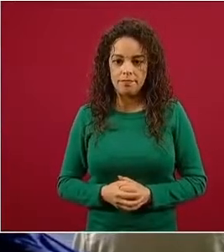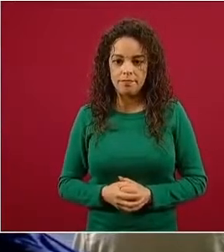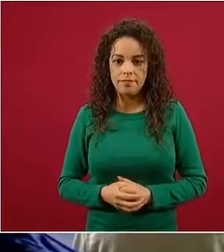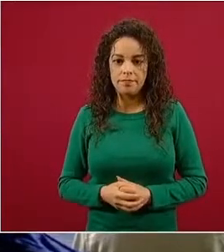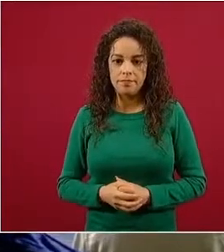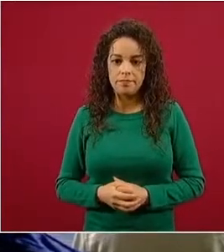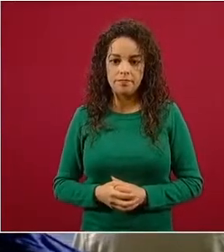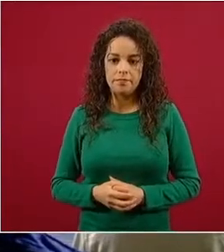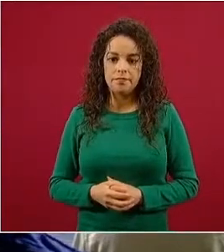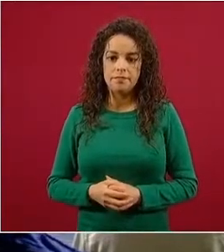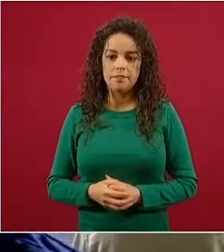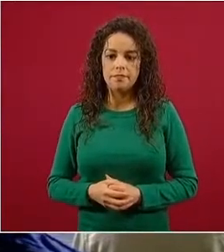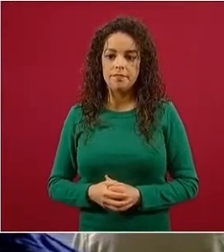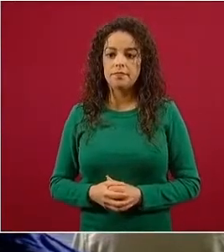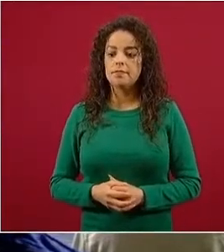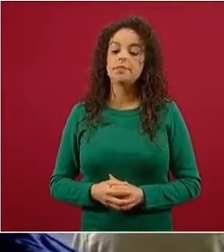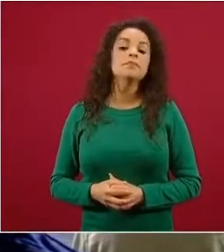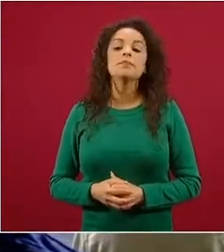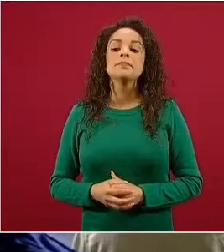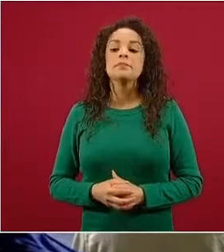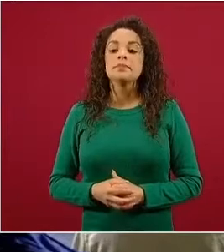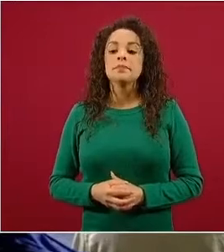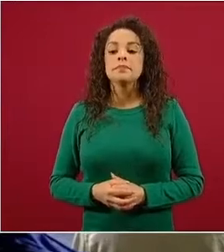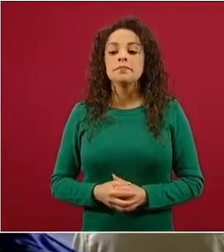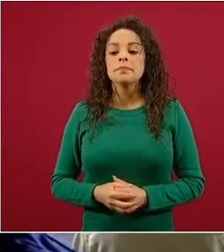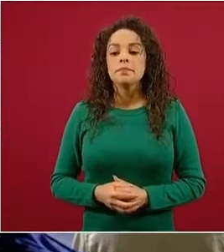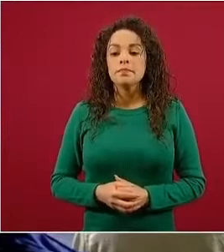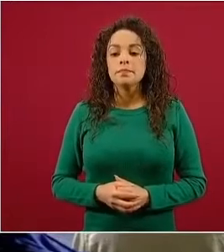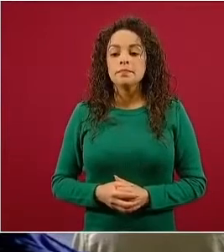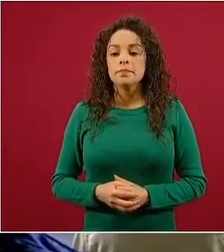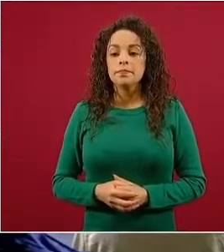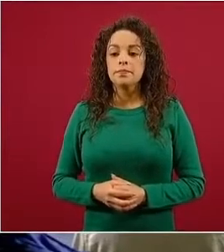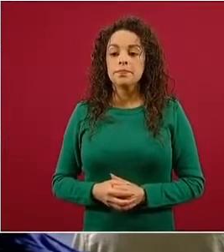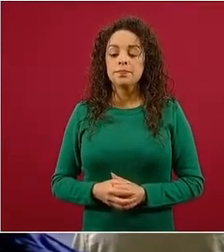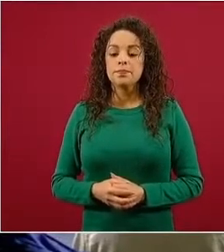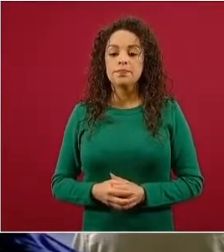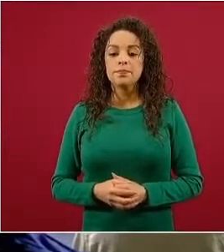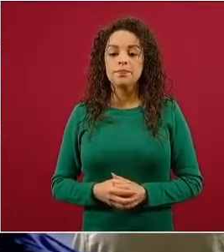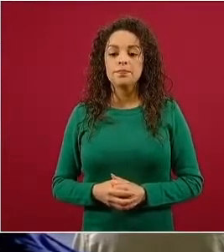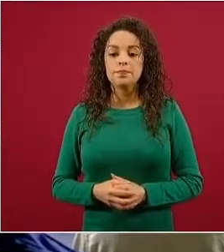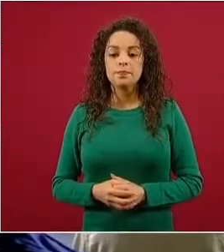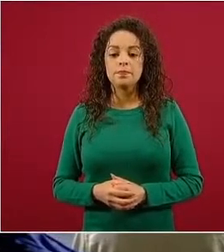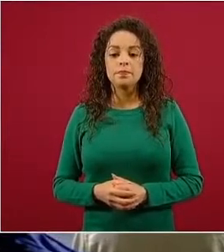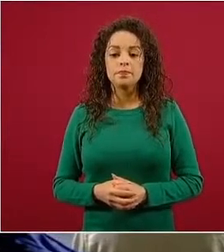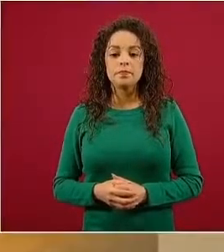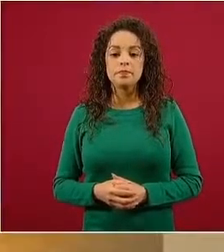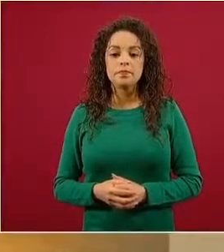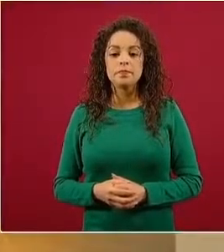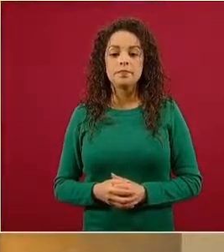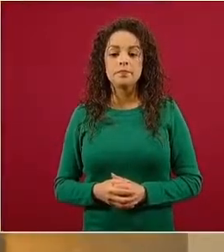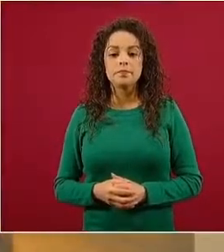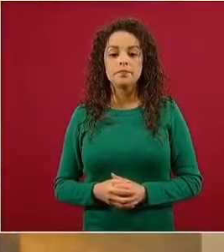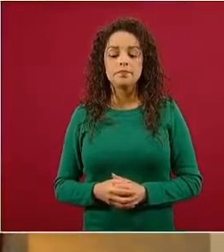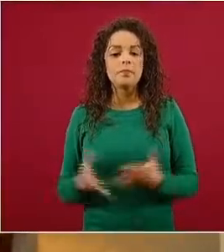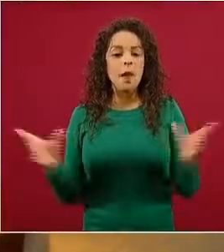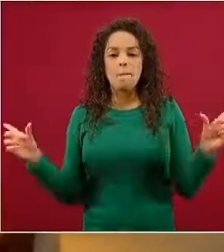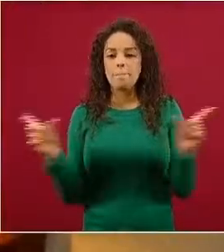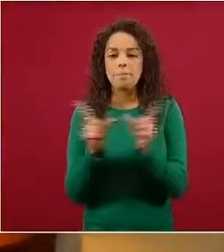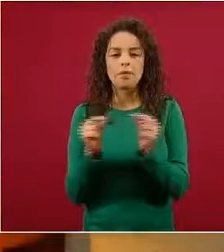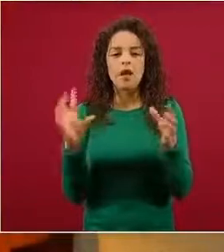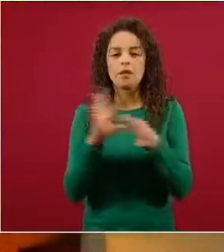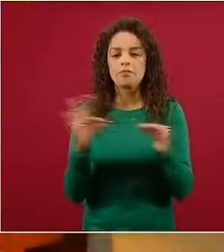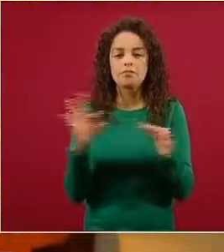embargo, sí hay algunas palabras que pueden aliviar, pero no alivian el dolor, sino más bien fomentan